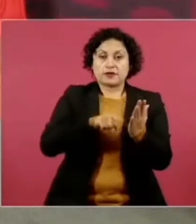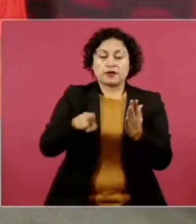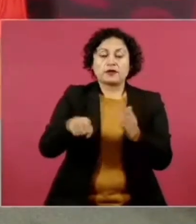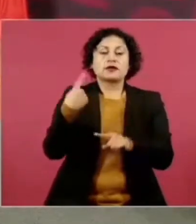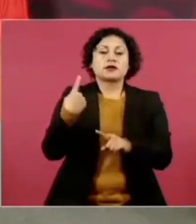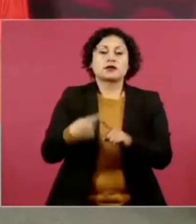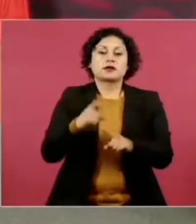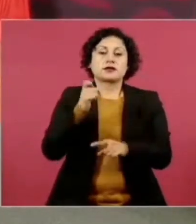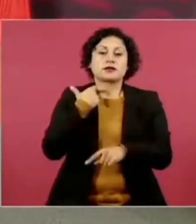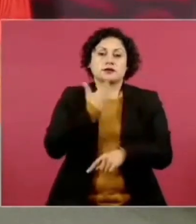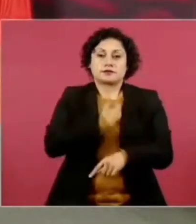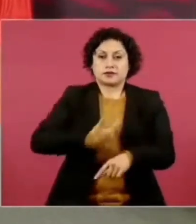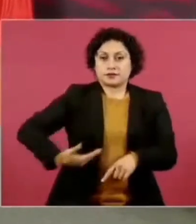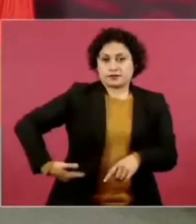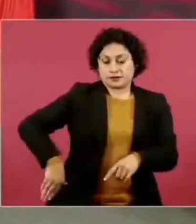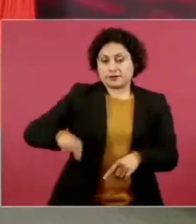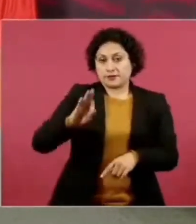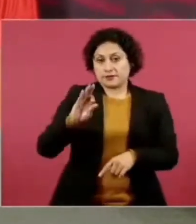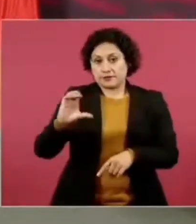2007, 2008. ¿Sí?